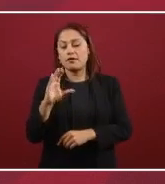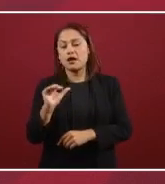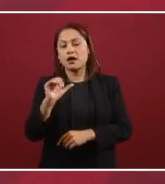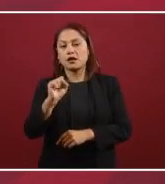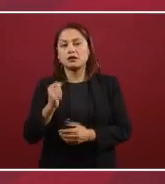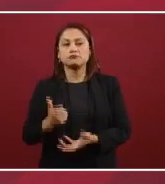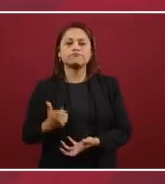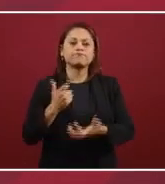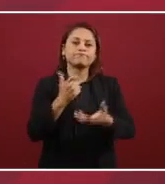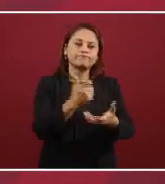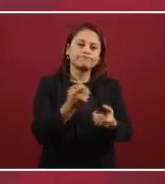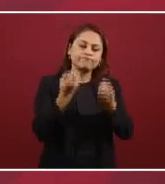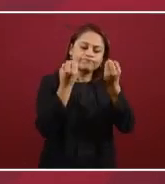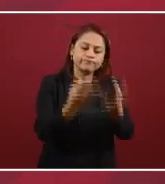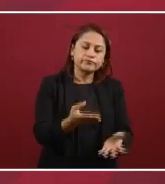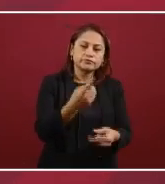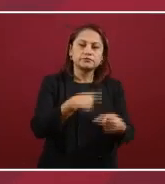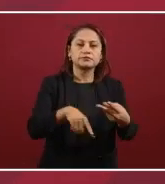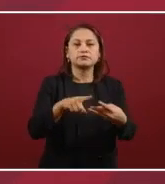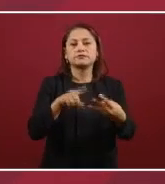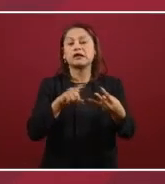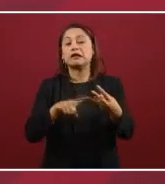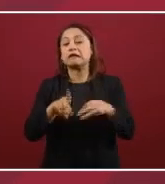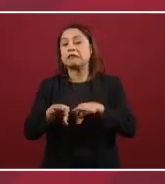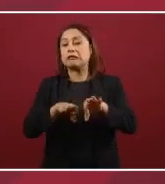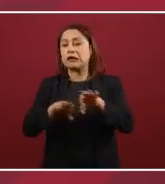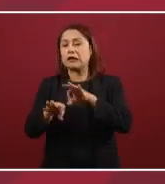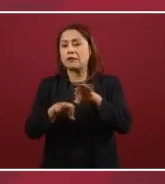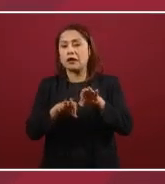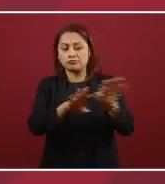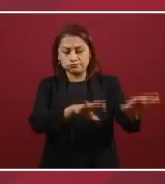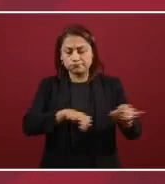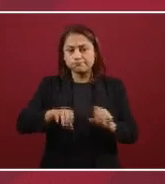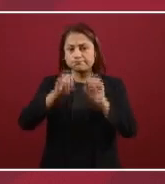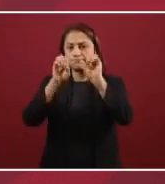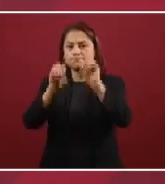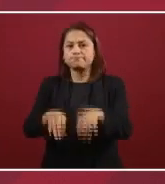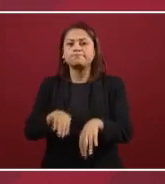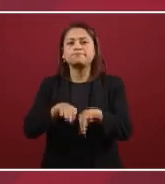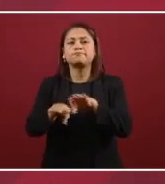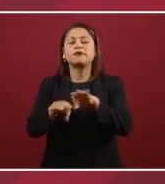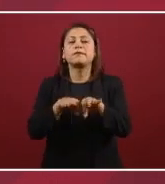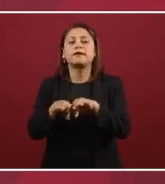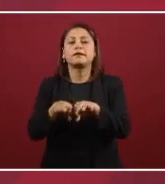trabajo para los jóvenes, como nunca.